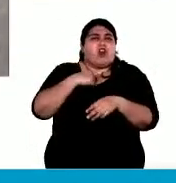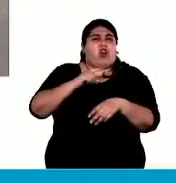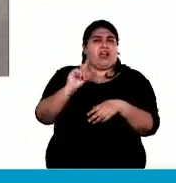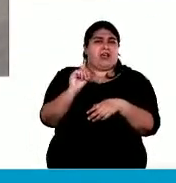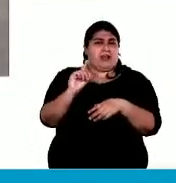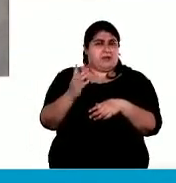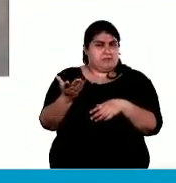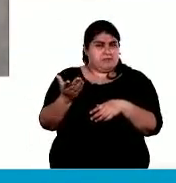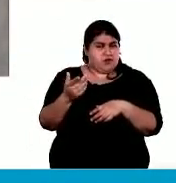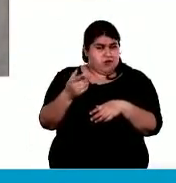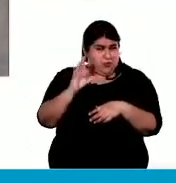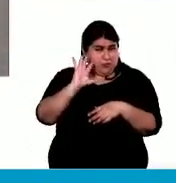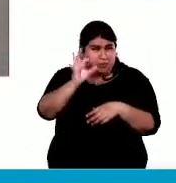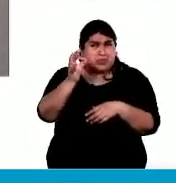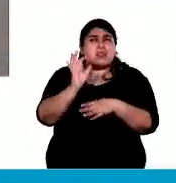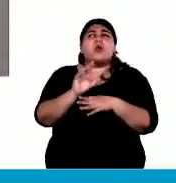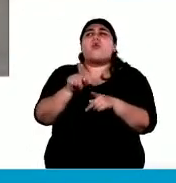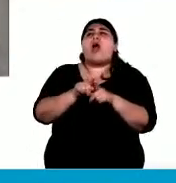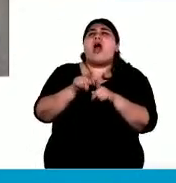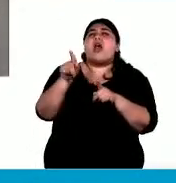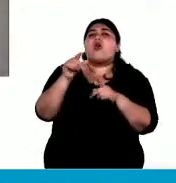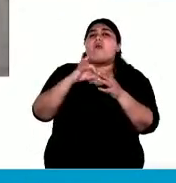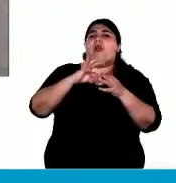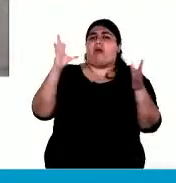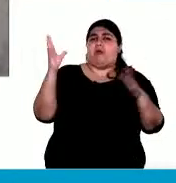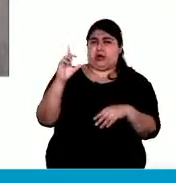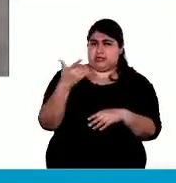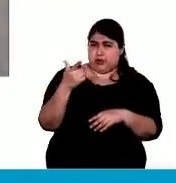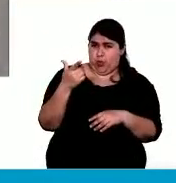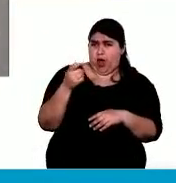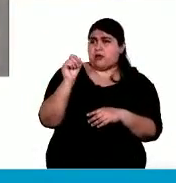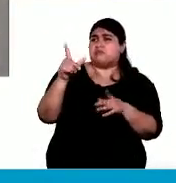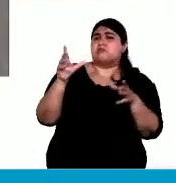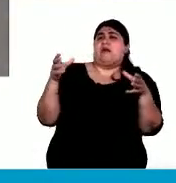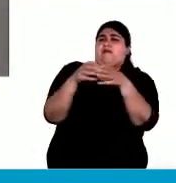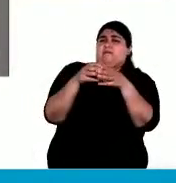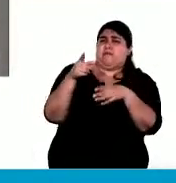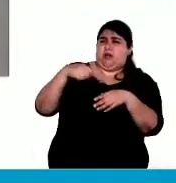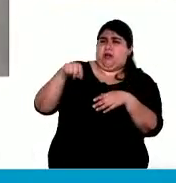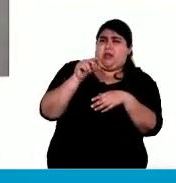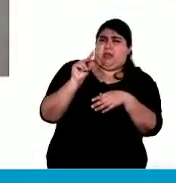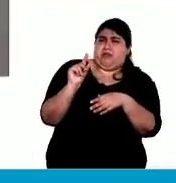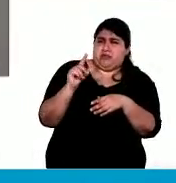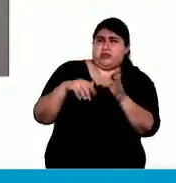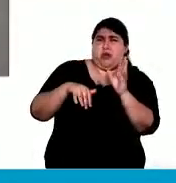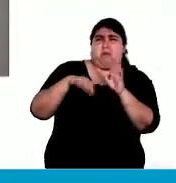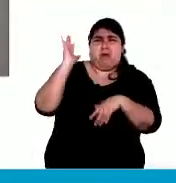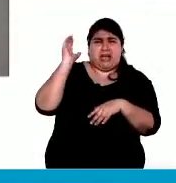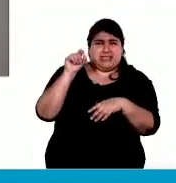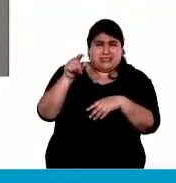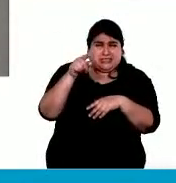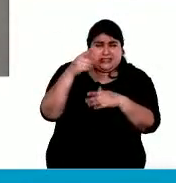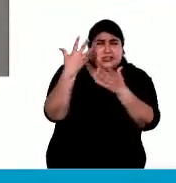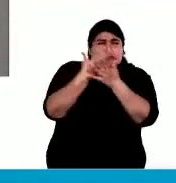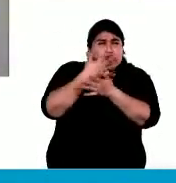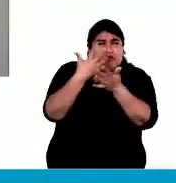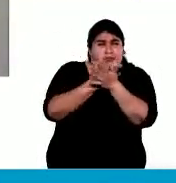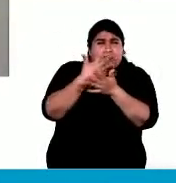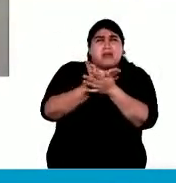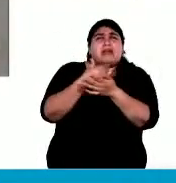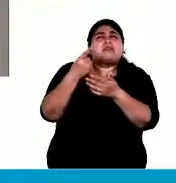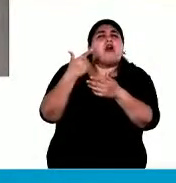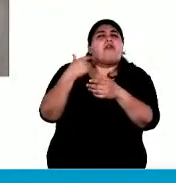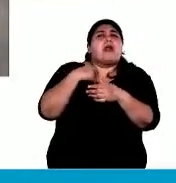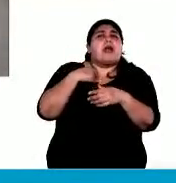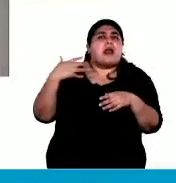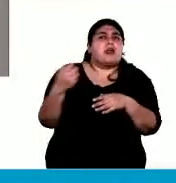Claramente no son prácticas de una democracia, un régimen que nos costó mucha sangre a nuestros argentinos implementar.